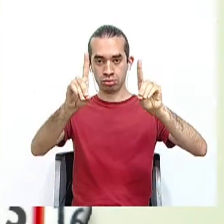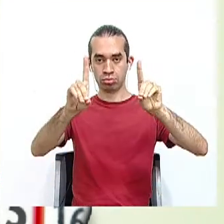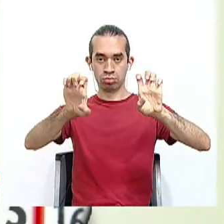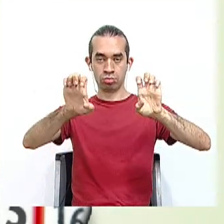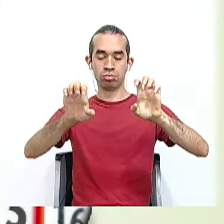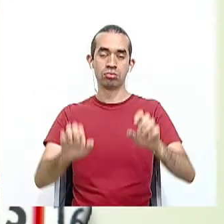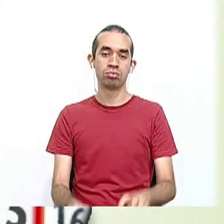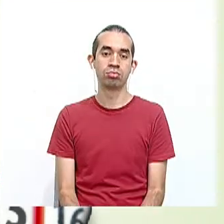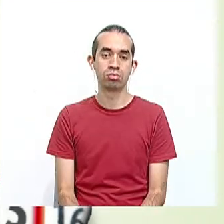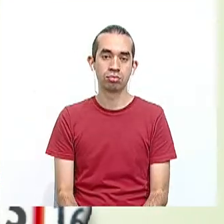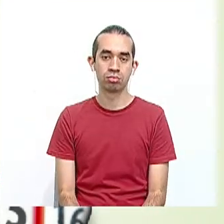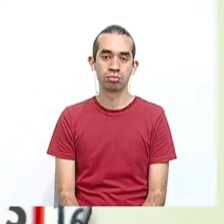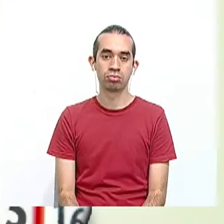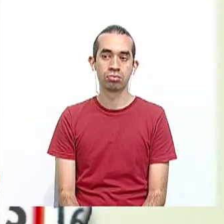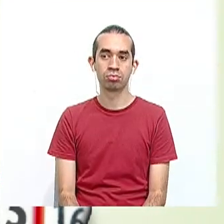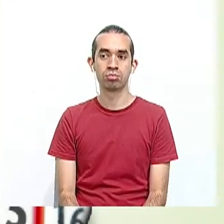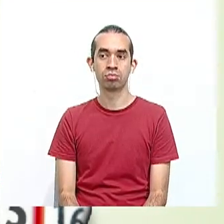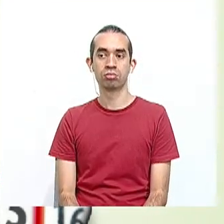de.